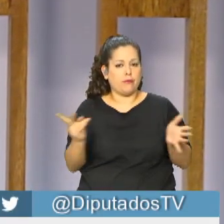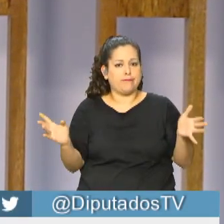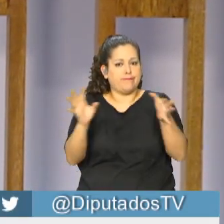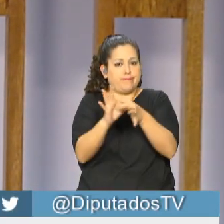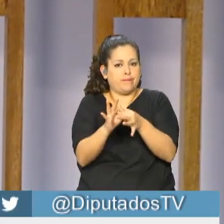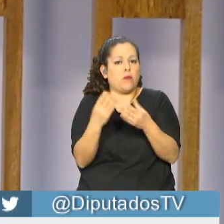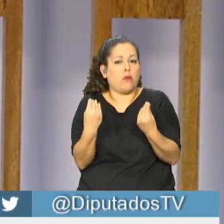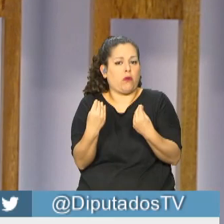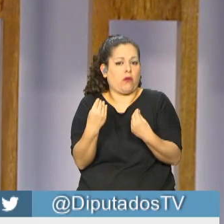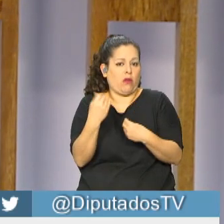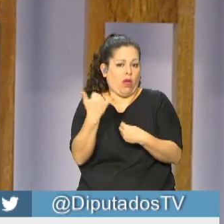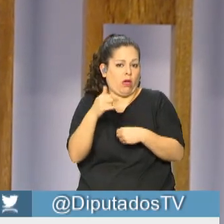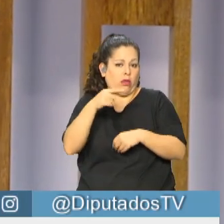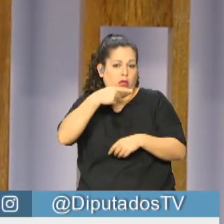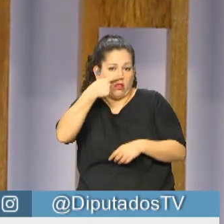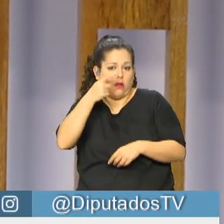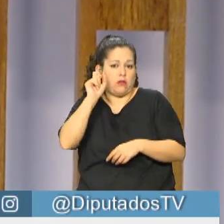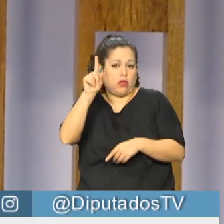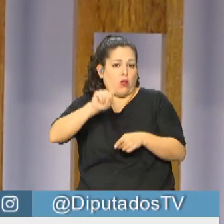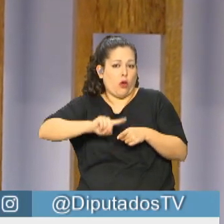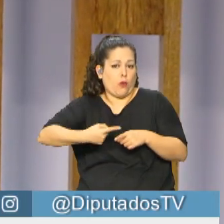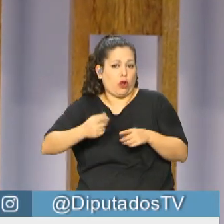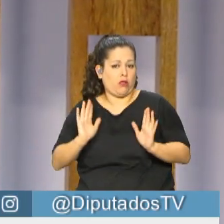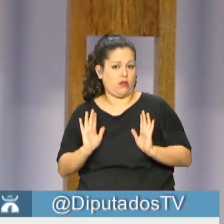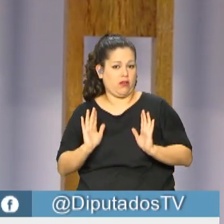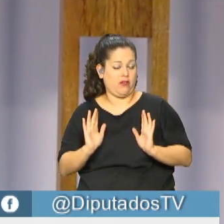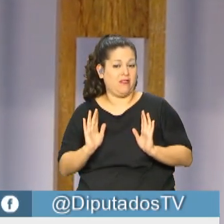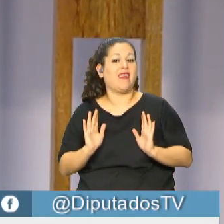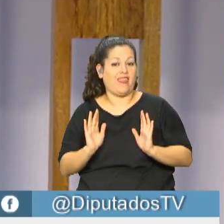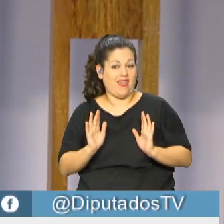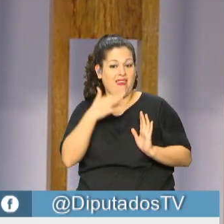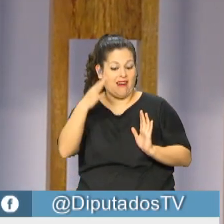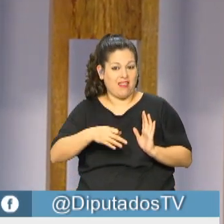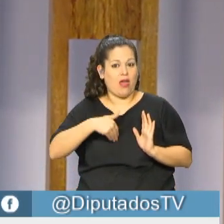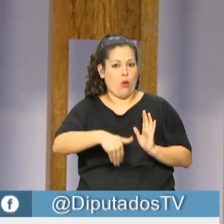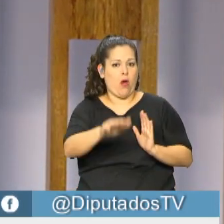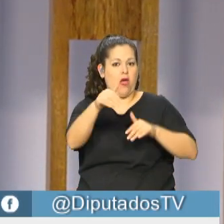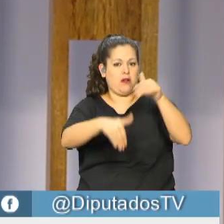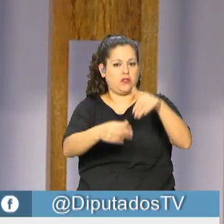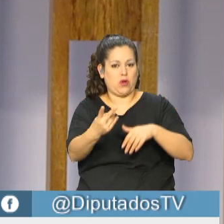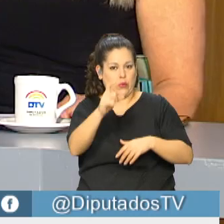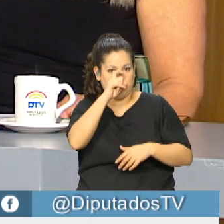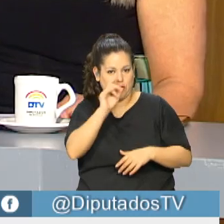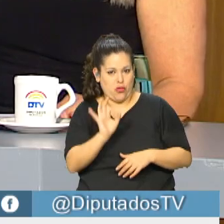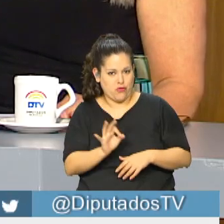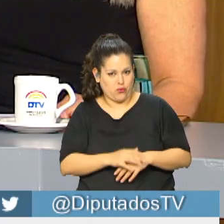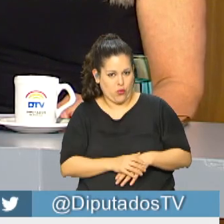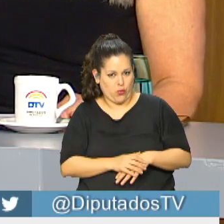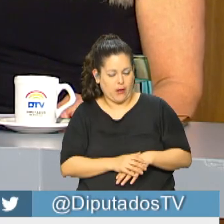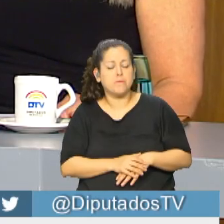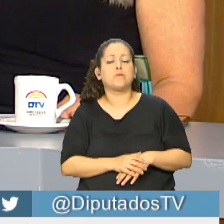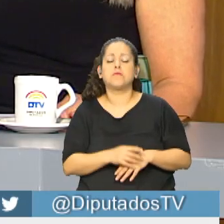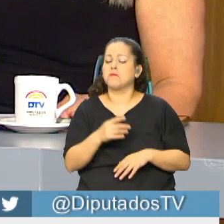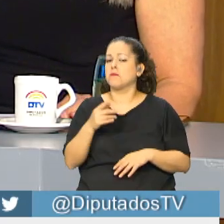los intereses políticos que se juegan en la elección verdadera del 27 de octubre. En ese sentido, el proyecto que ingresó el 19